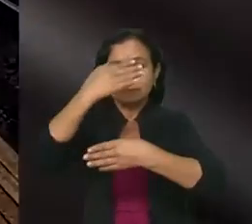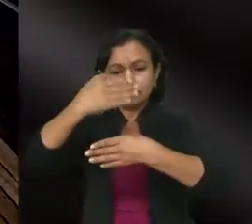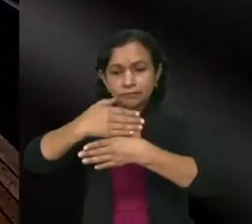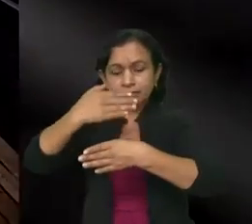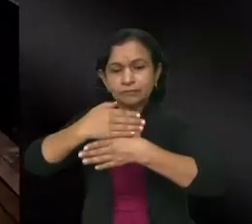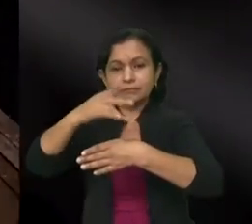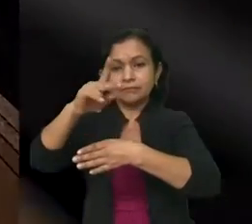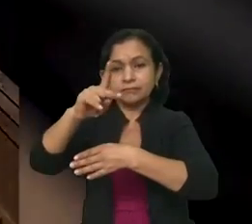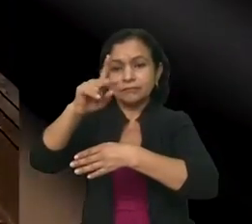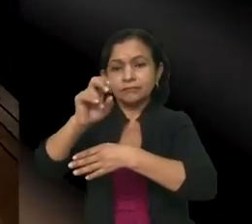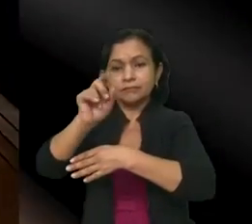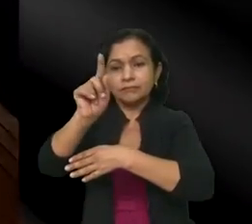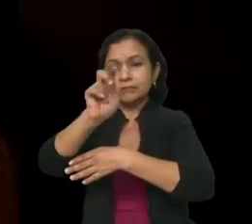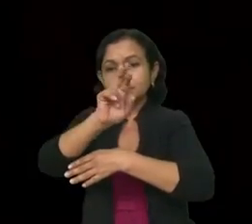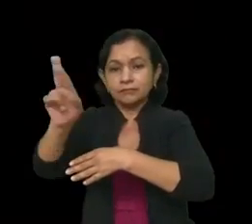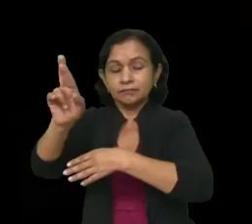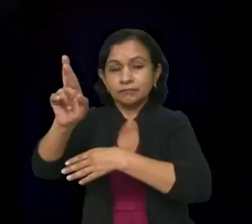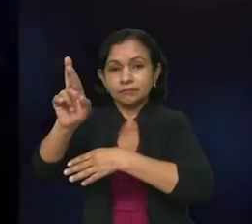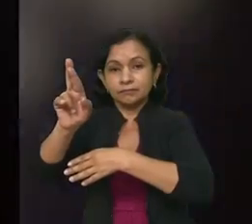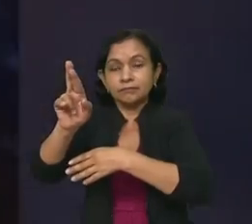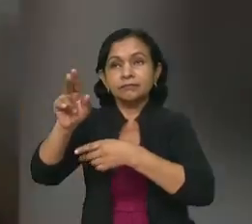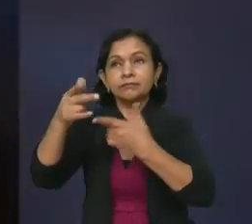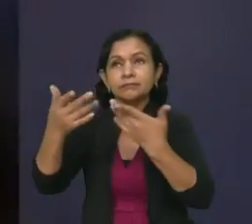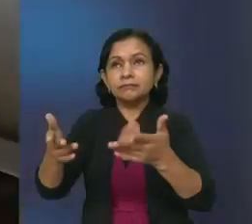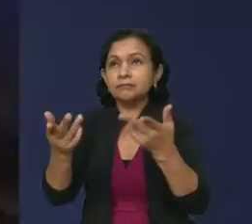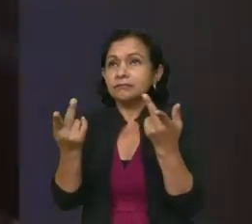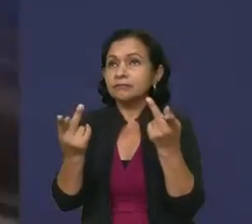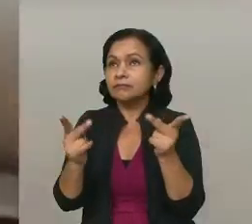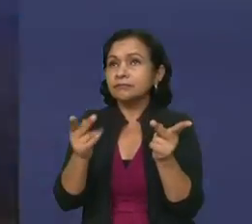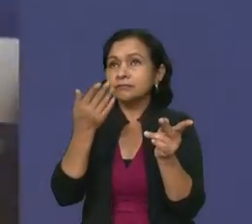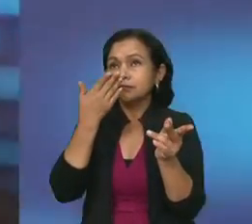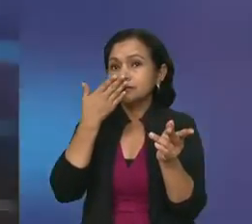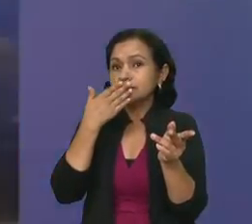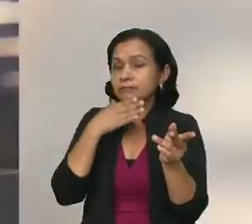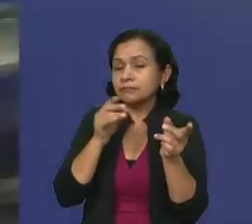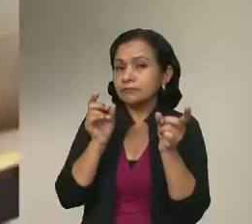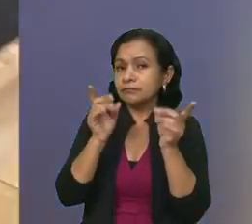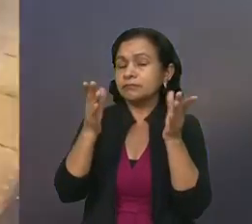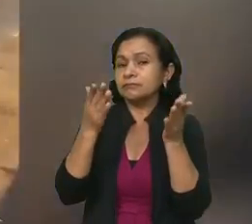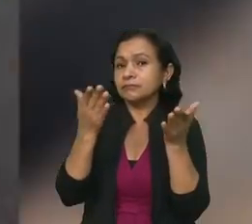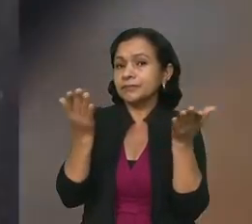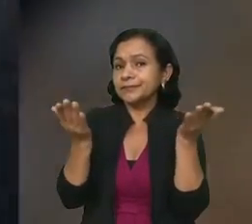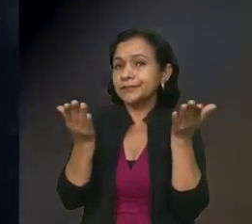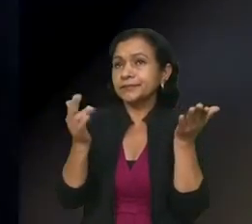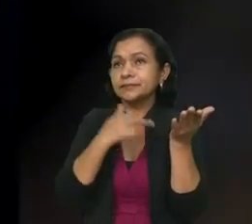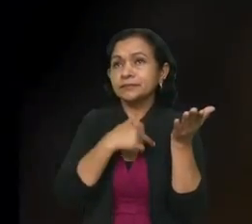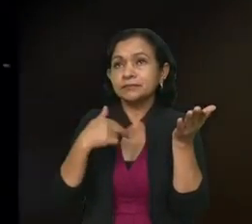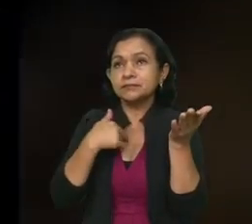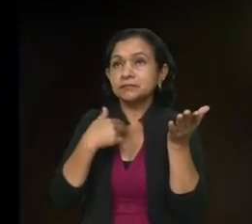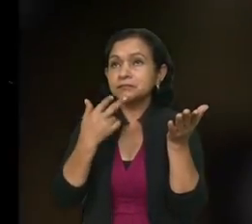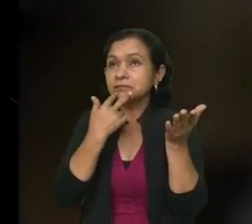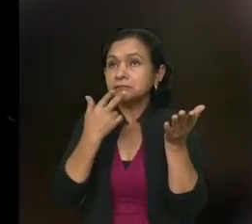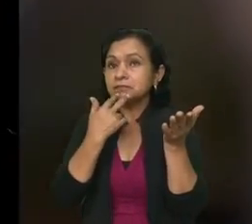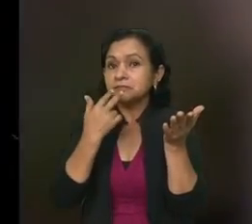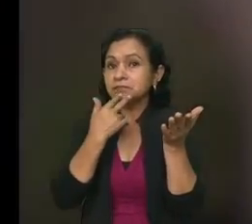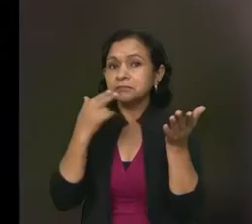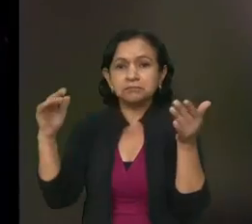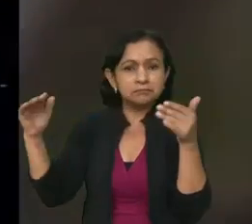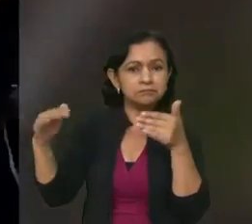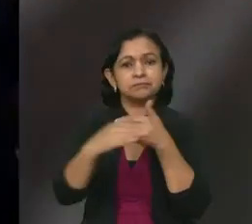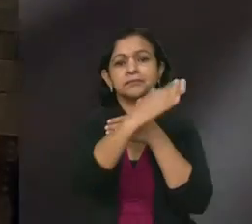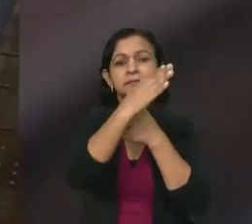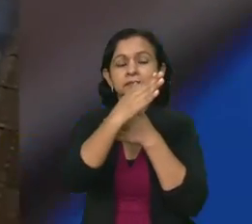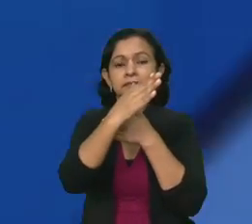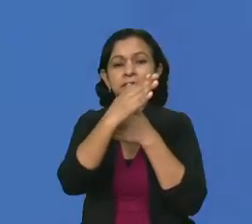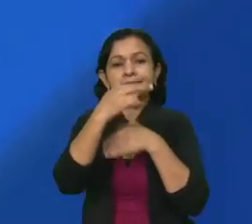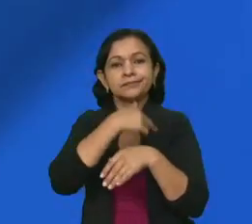Potter, conocido como el Expreso de Hogwarts. Sin embargo, la mala suerte les jugó una pasada de cuenta que no les dejó ver nada y ahora el clip